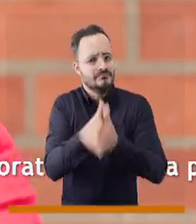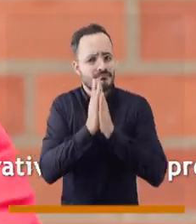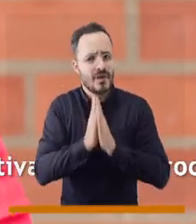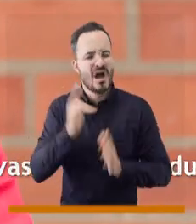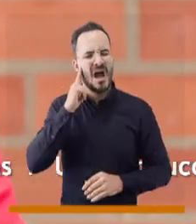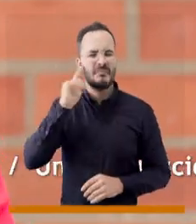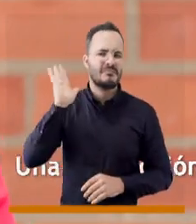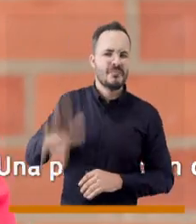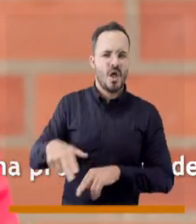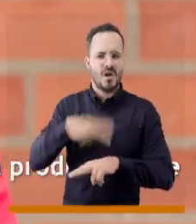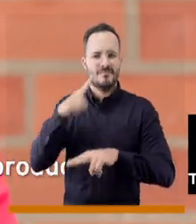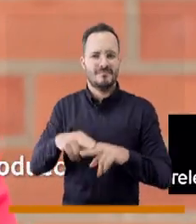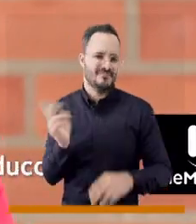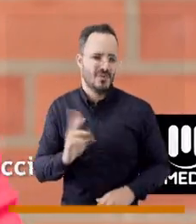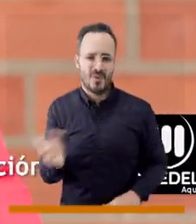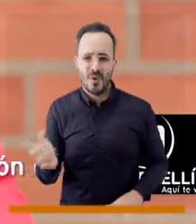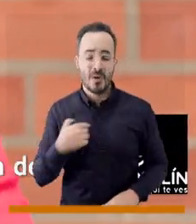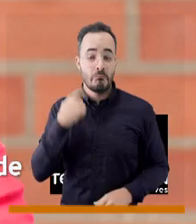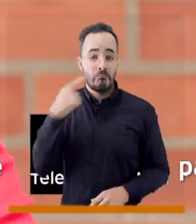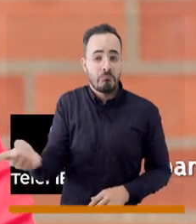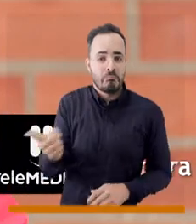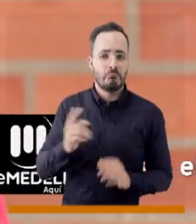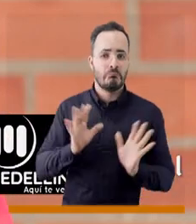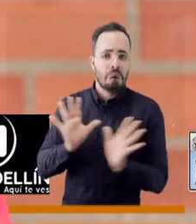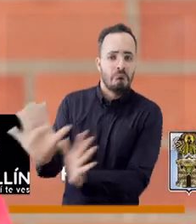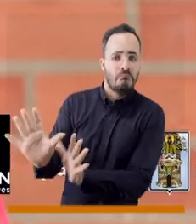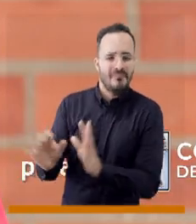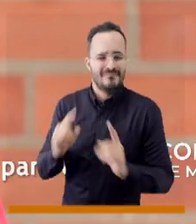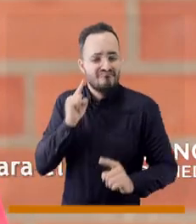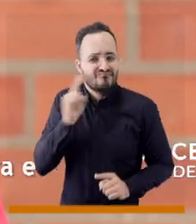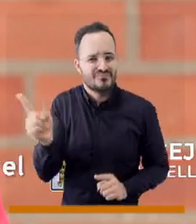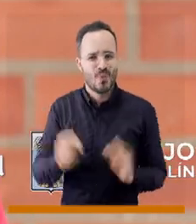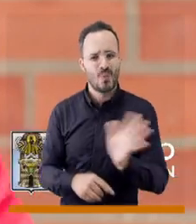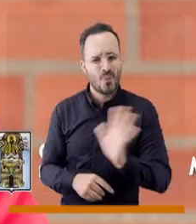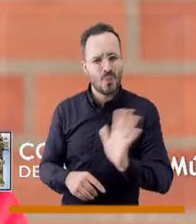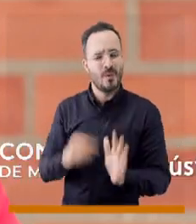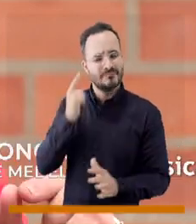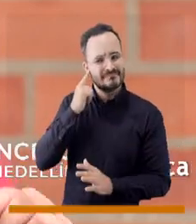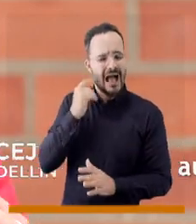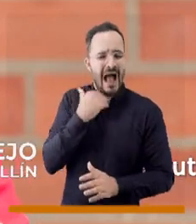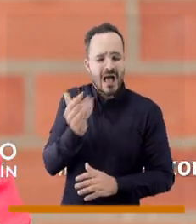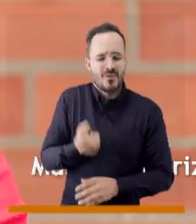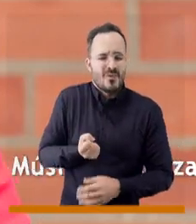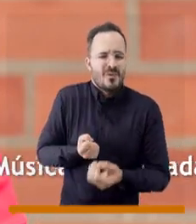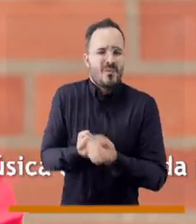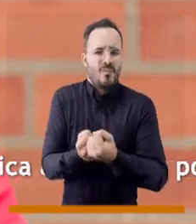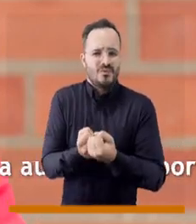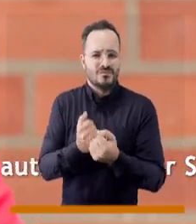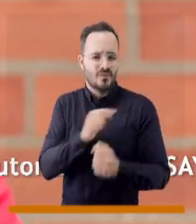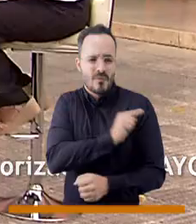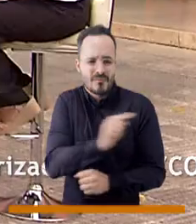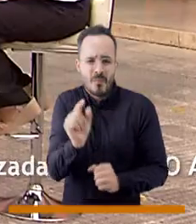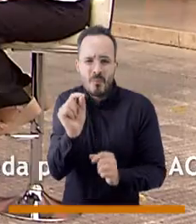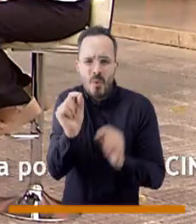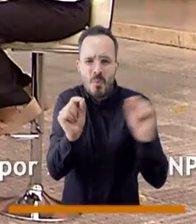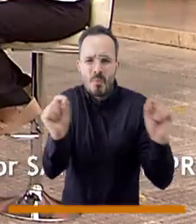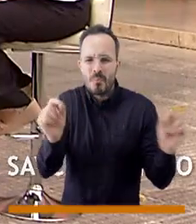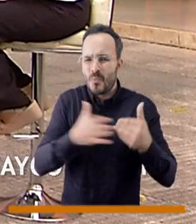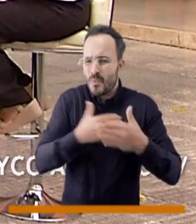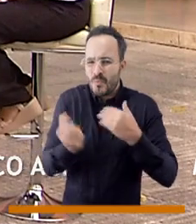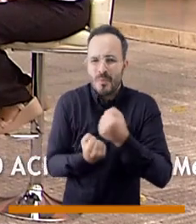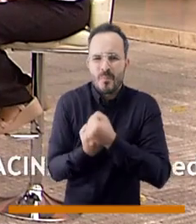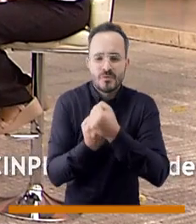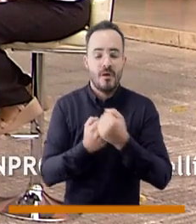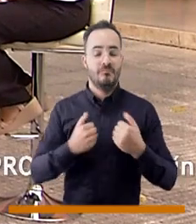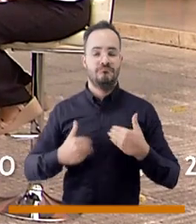no naturalicemos, a que no seamos indiferentes frente a esta situación, sino que todos pongamos nuestro granito de arena por esos